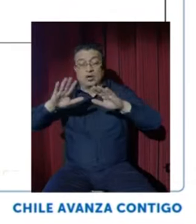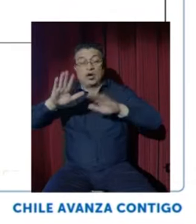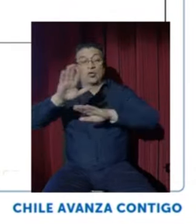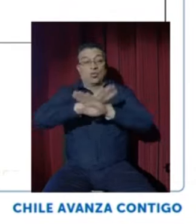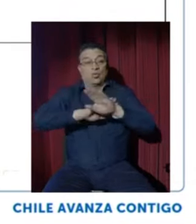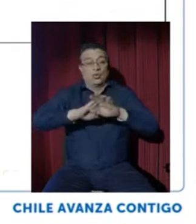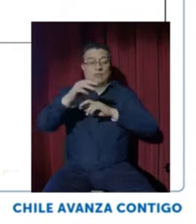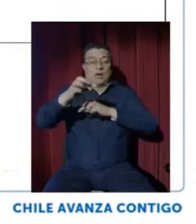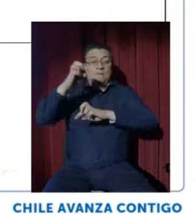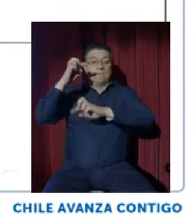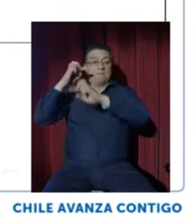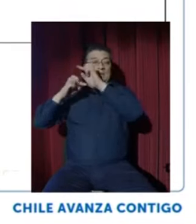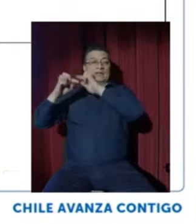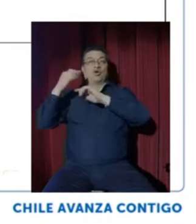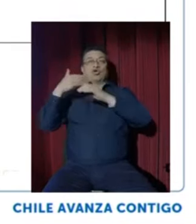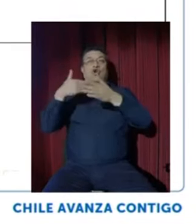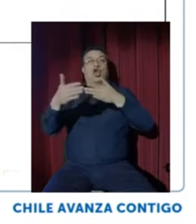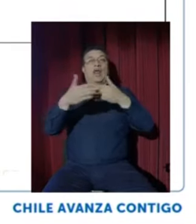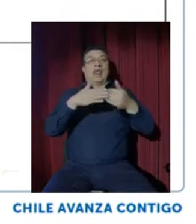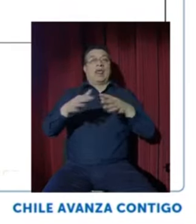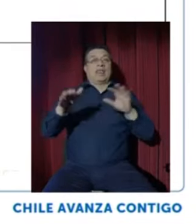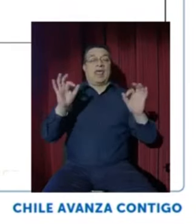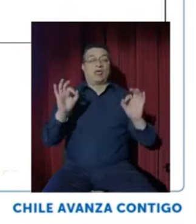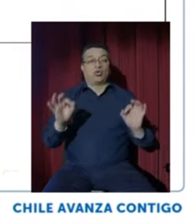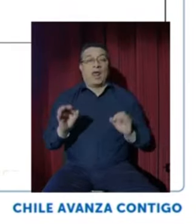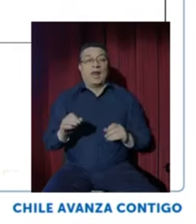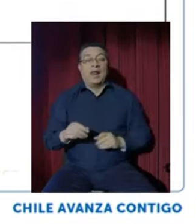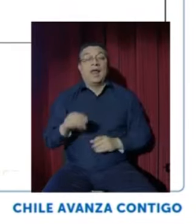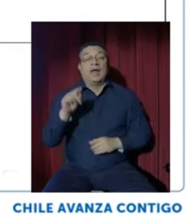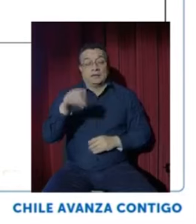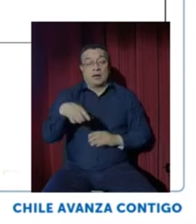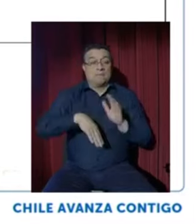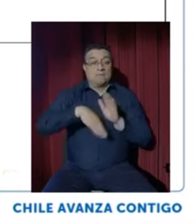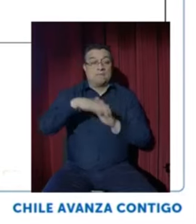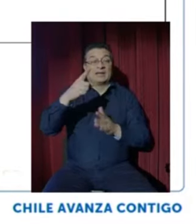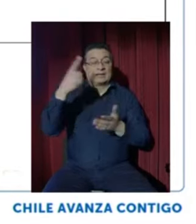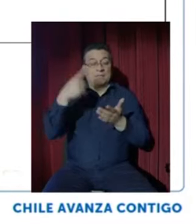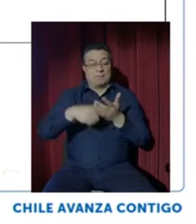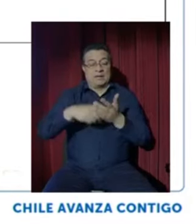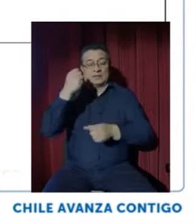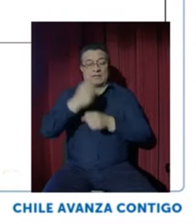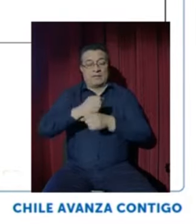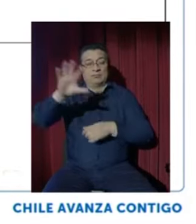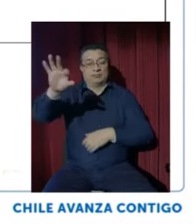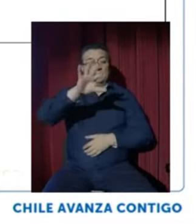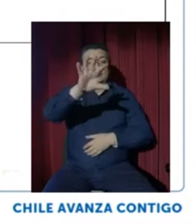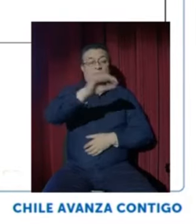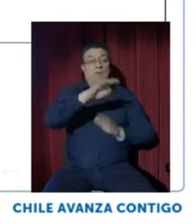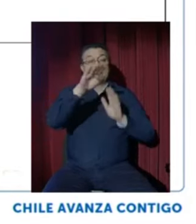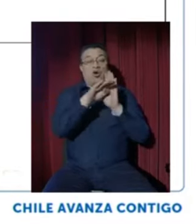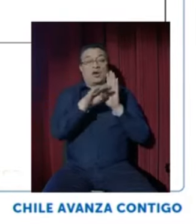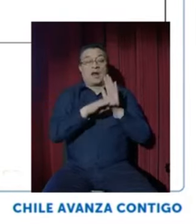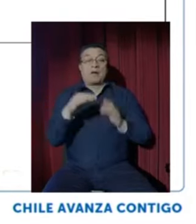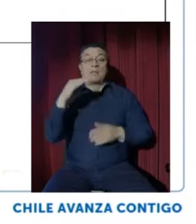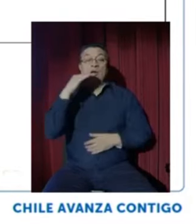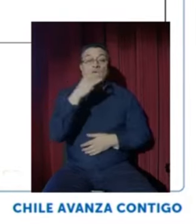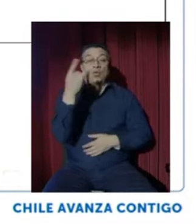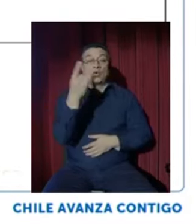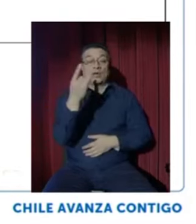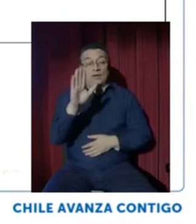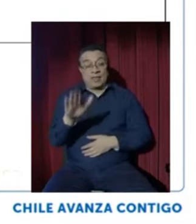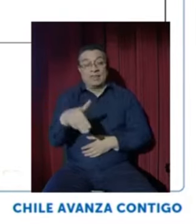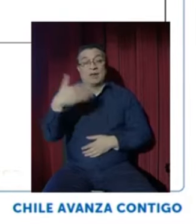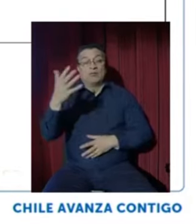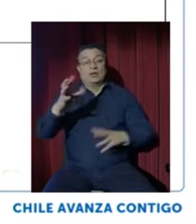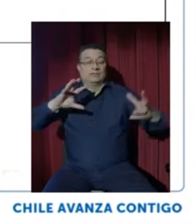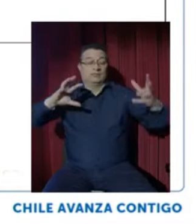del patrimonio natural eh A eso sumamos más de 1000 puestos de empleo asociado al programa de emergencia post desastre